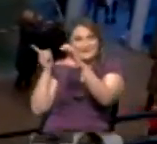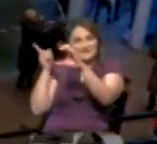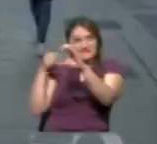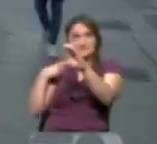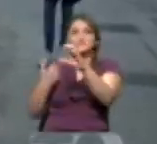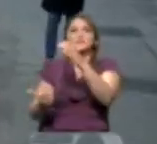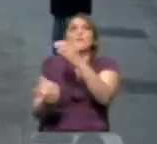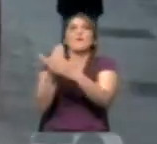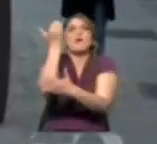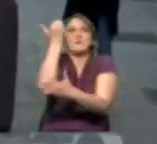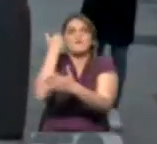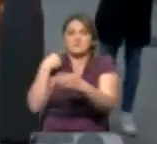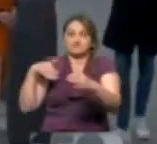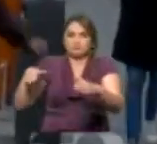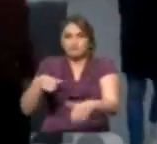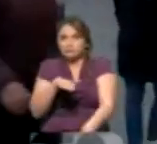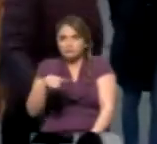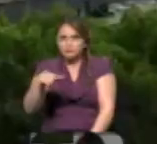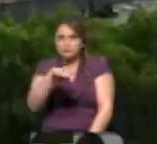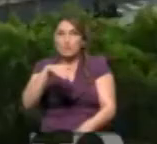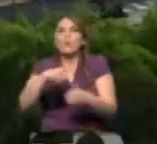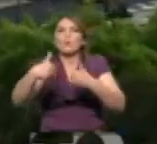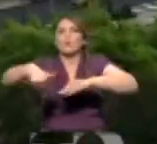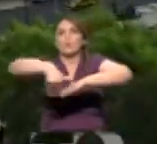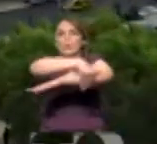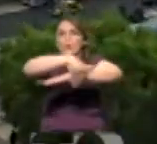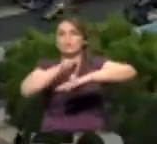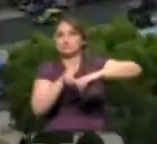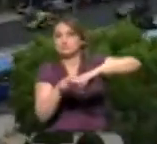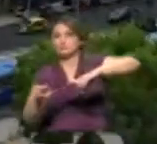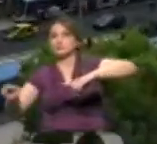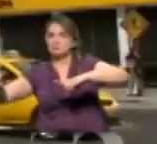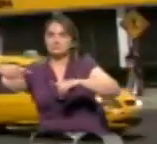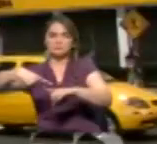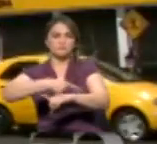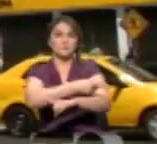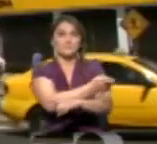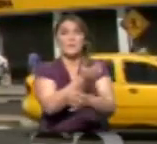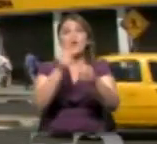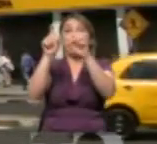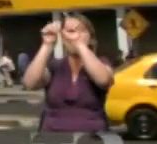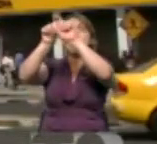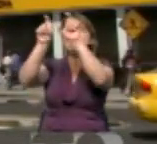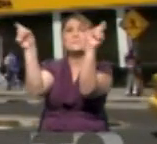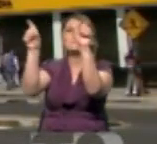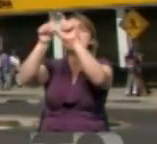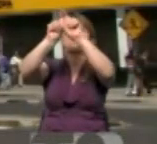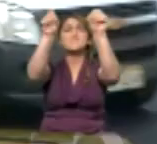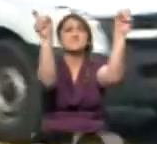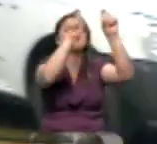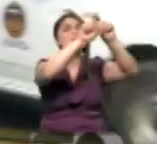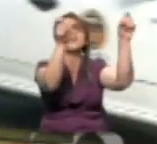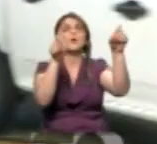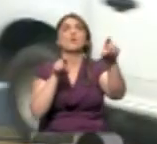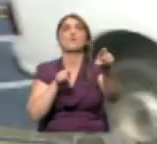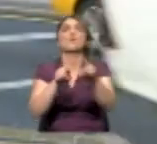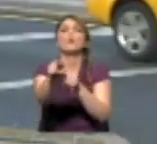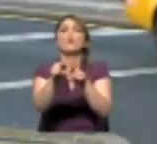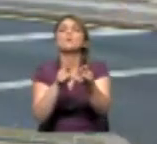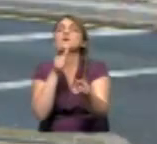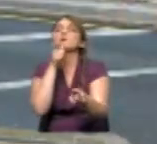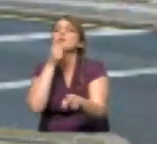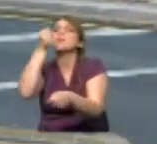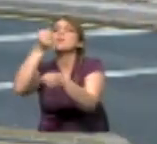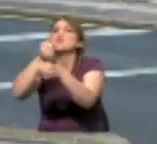todo movilidad alternativa. La alcaldía capitalina ha lanzado un concurso para seleccionar el mejor proyecto para alcanzar el